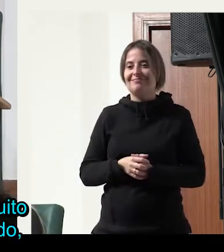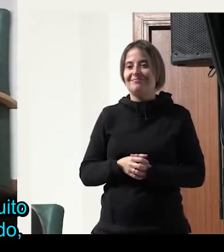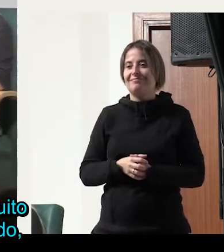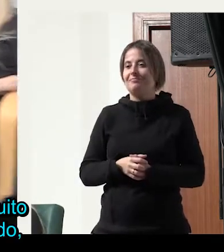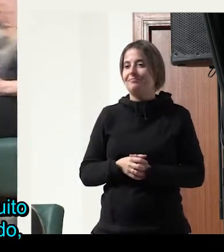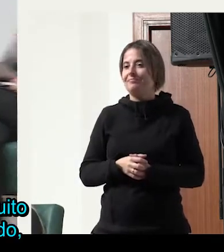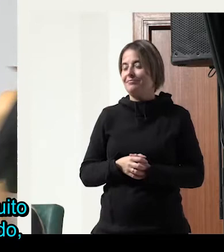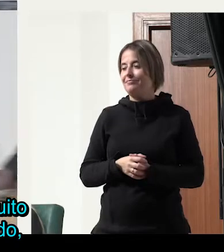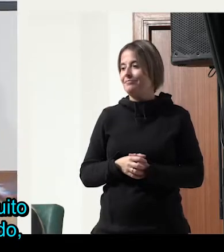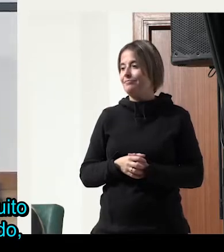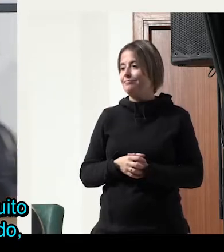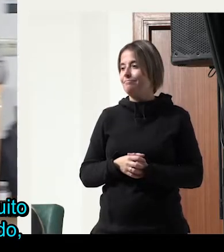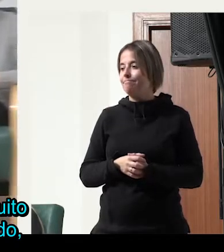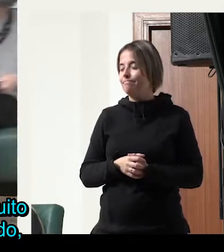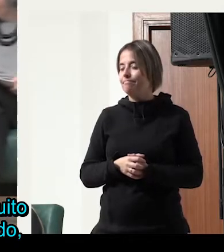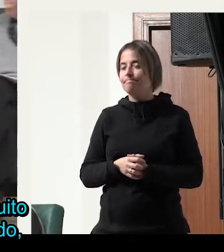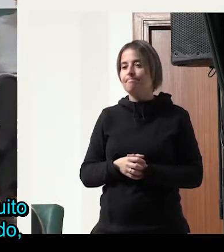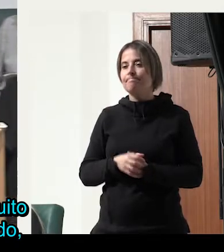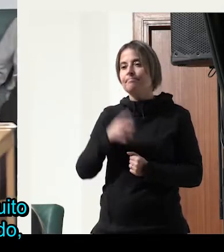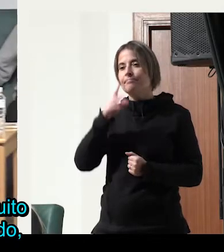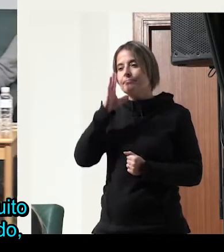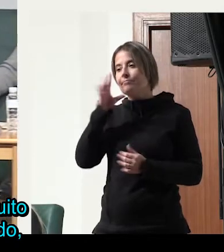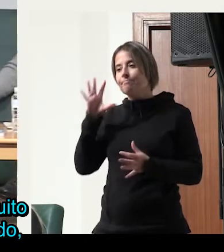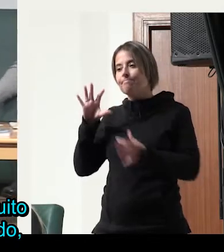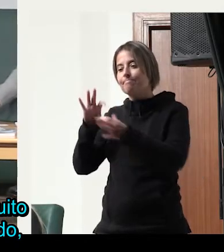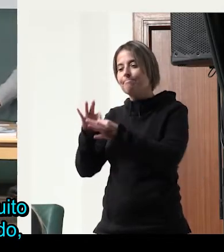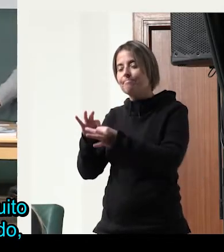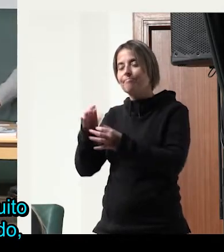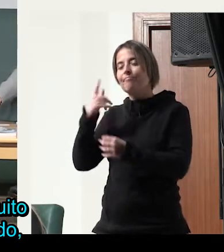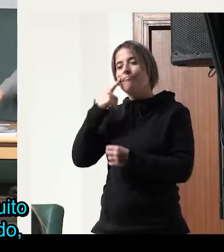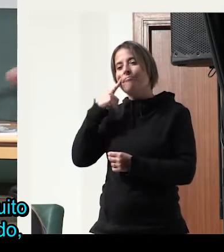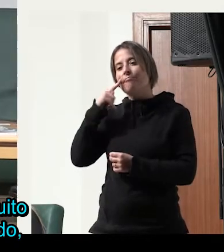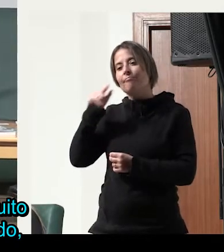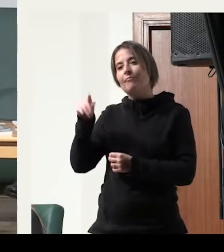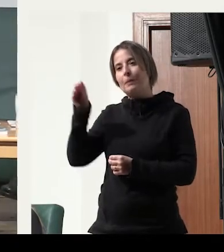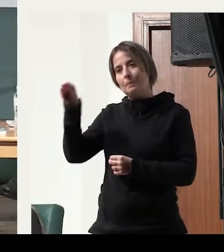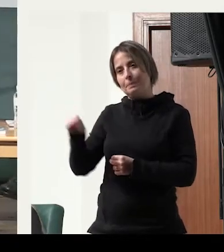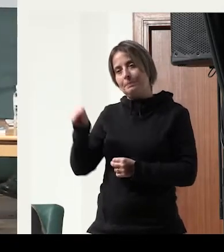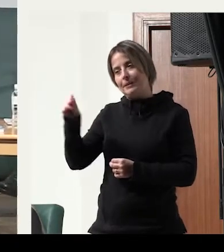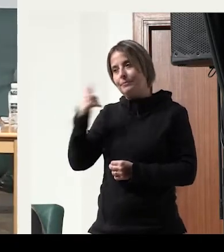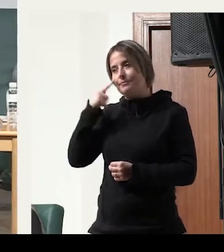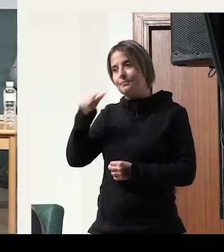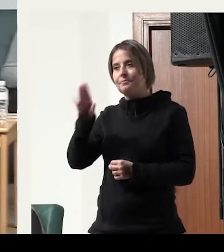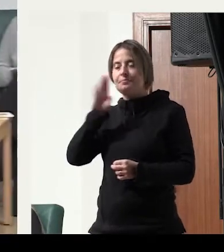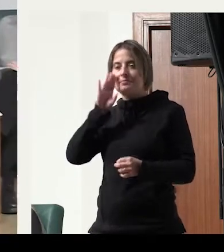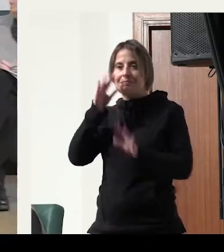Oye, Mariluz, hilando un poquito con esto que estás comentando,